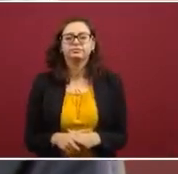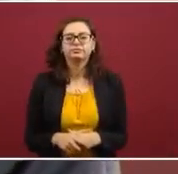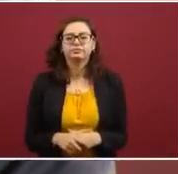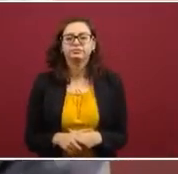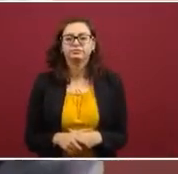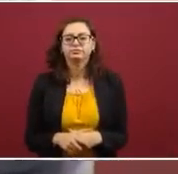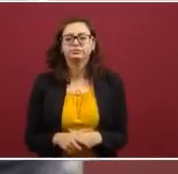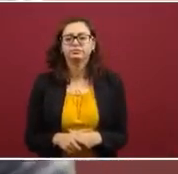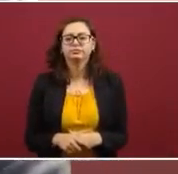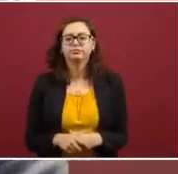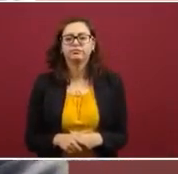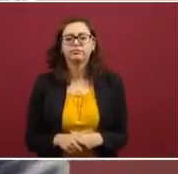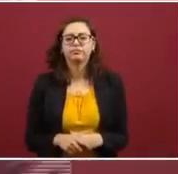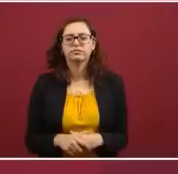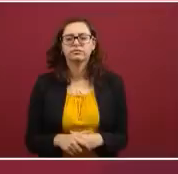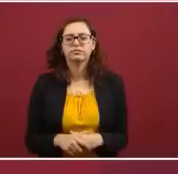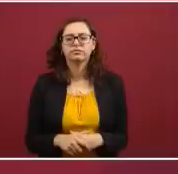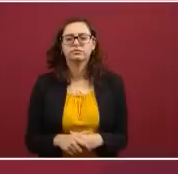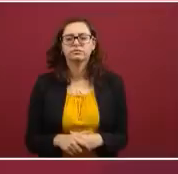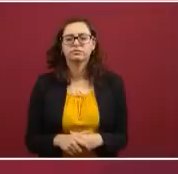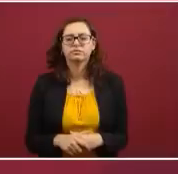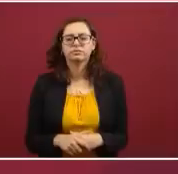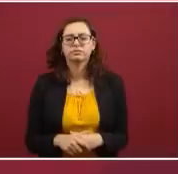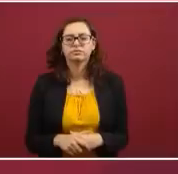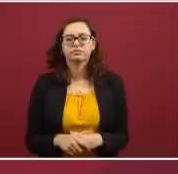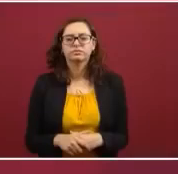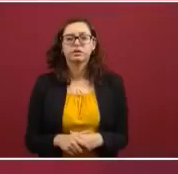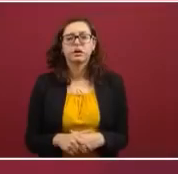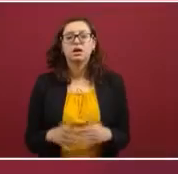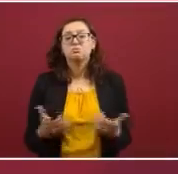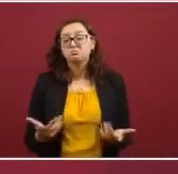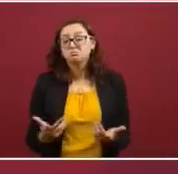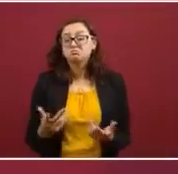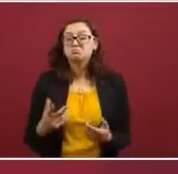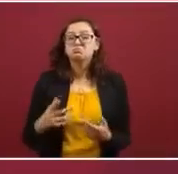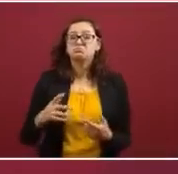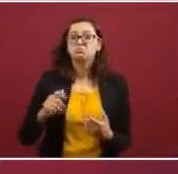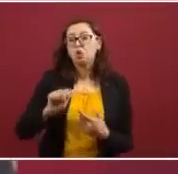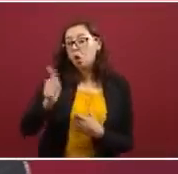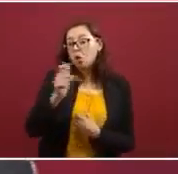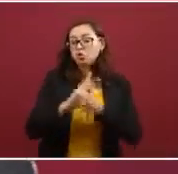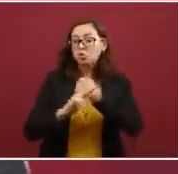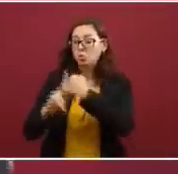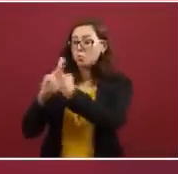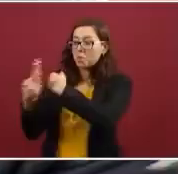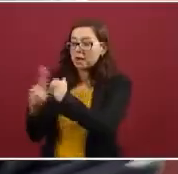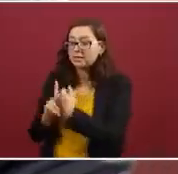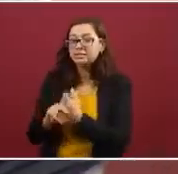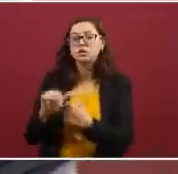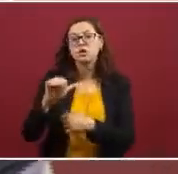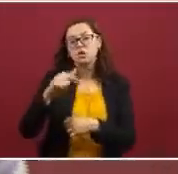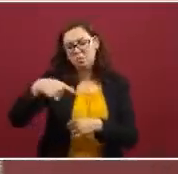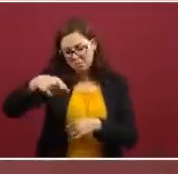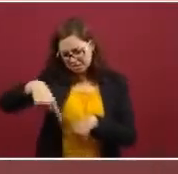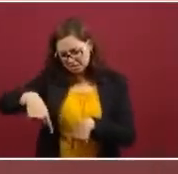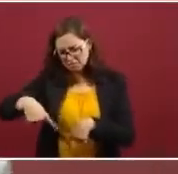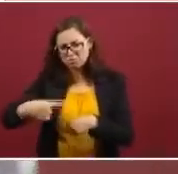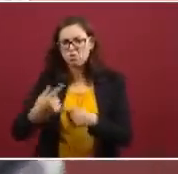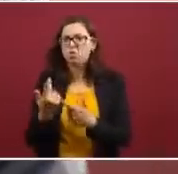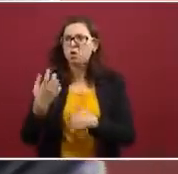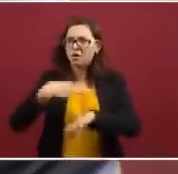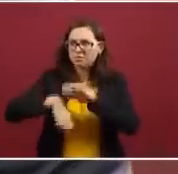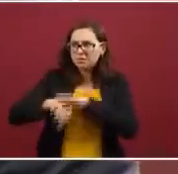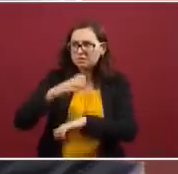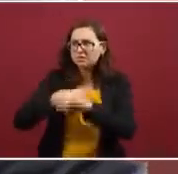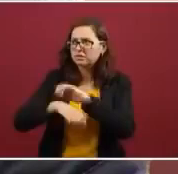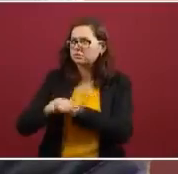y se garantice a inversionistas el que va a haber